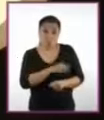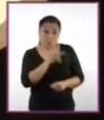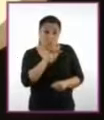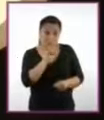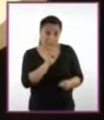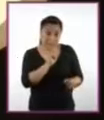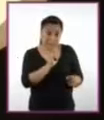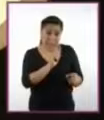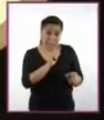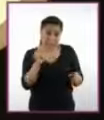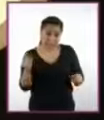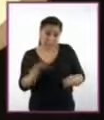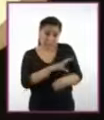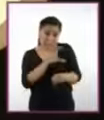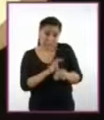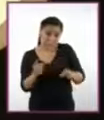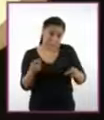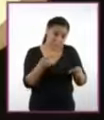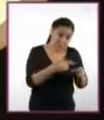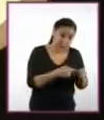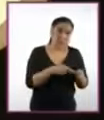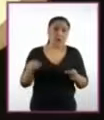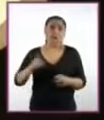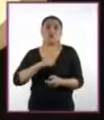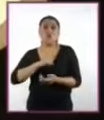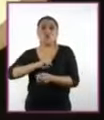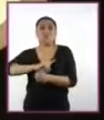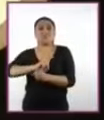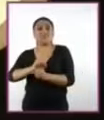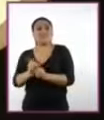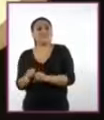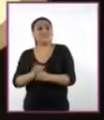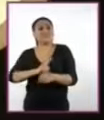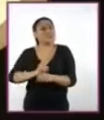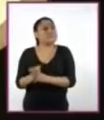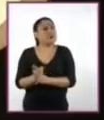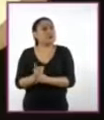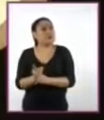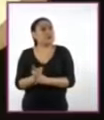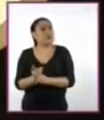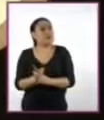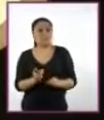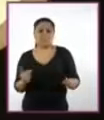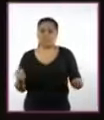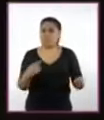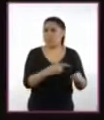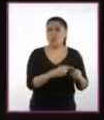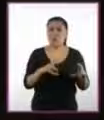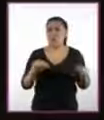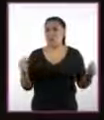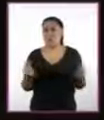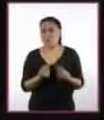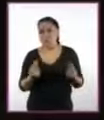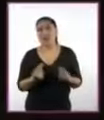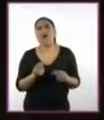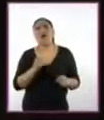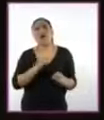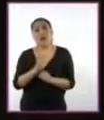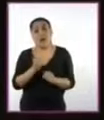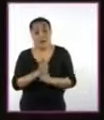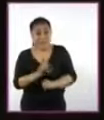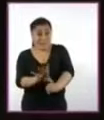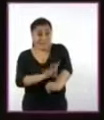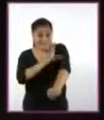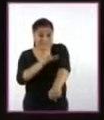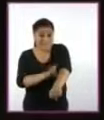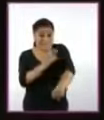la pila, se movía la aguja, sin tener contacto físico alguno. La única explicación era que la